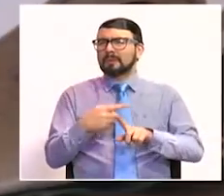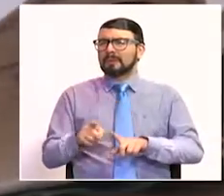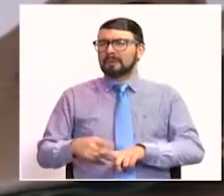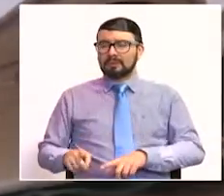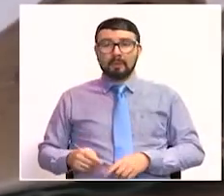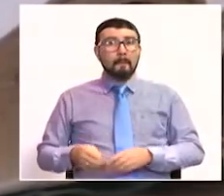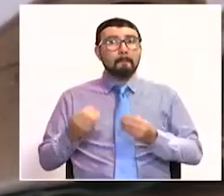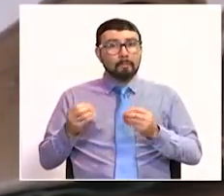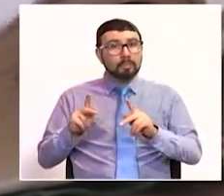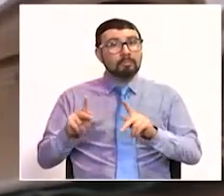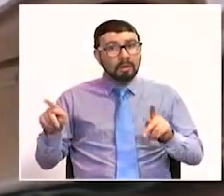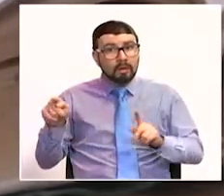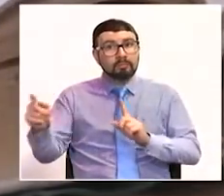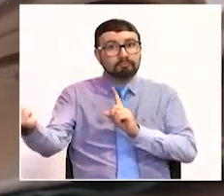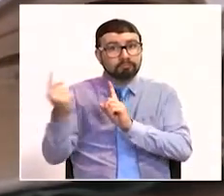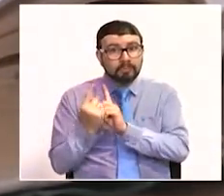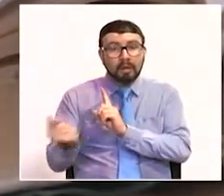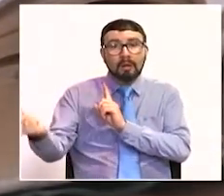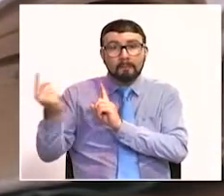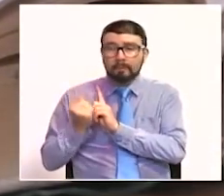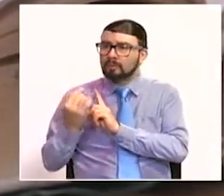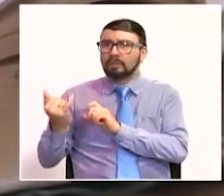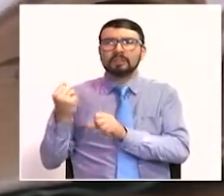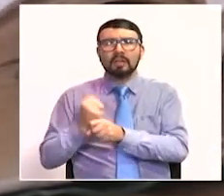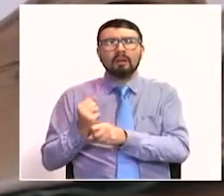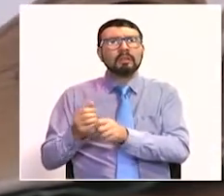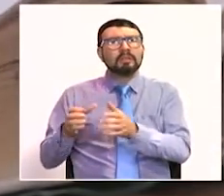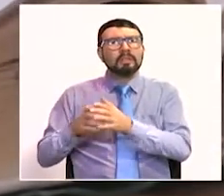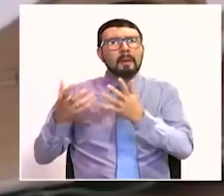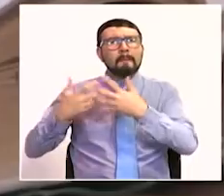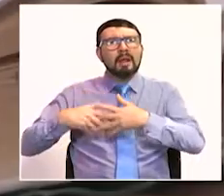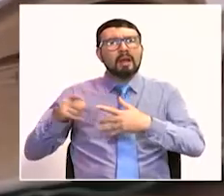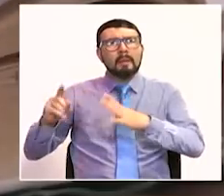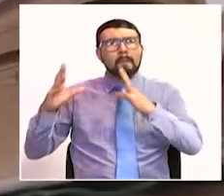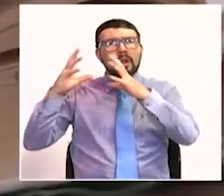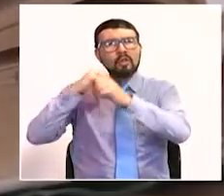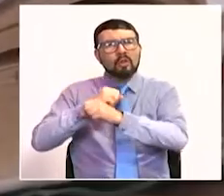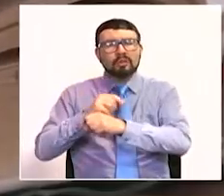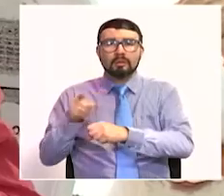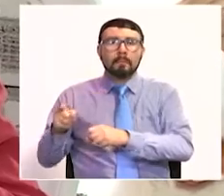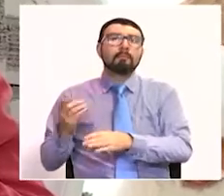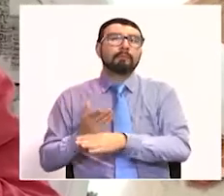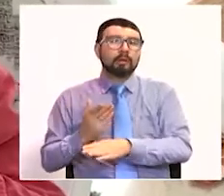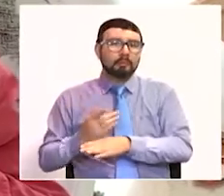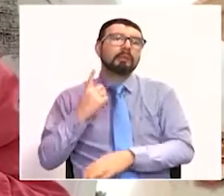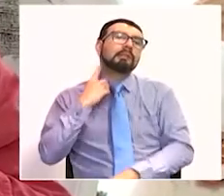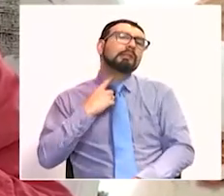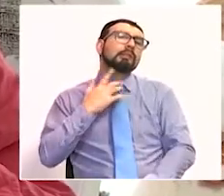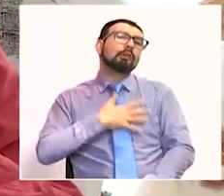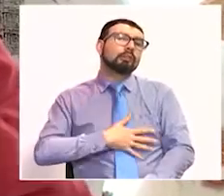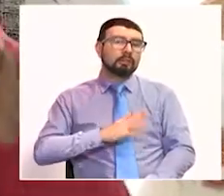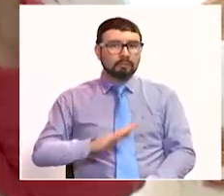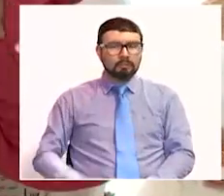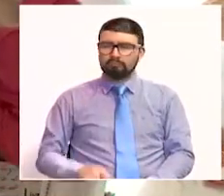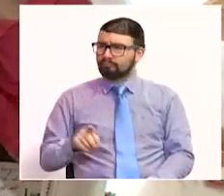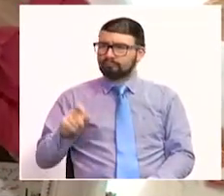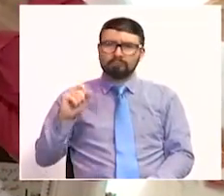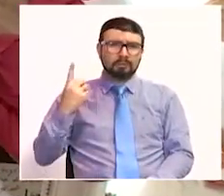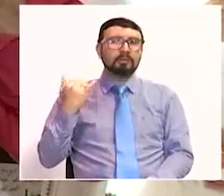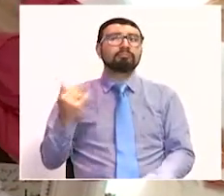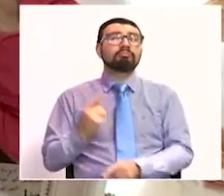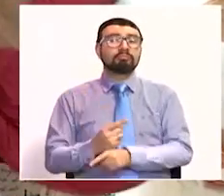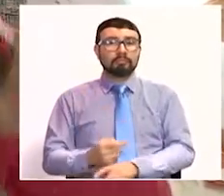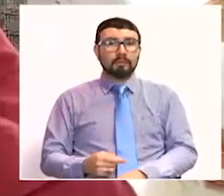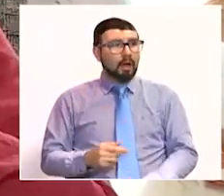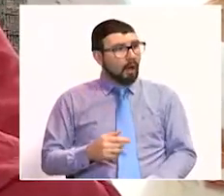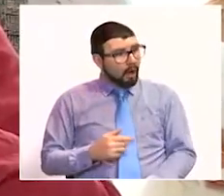muchas pacientes que trabajan en empresas de noche. Problema de tiroides. Es la primera manifestación. Es que aquí